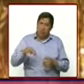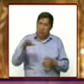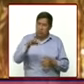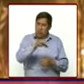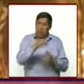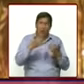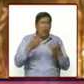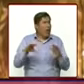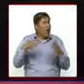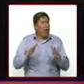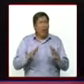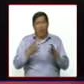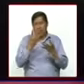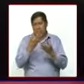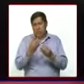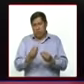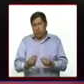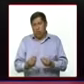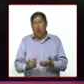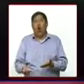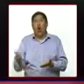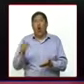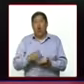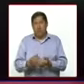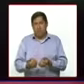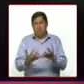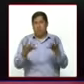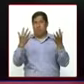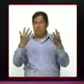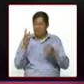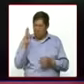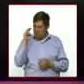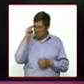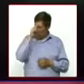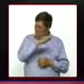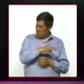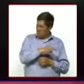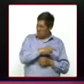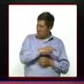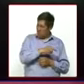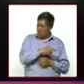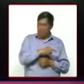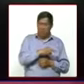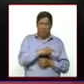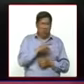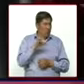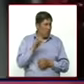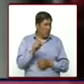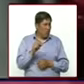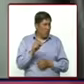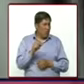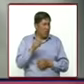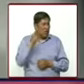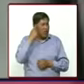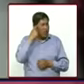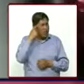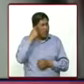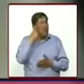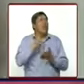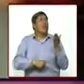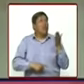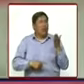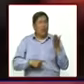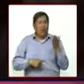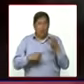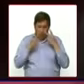lugares donde ya habían sido mitigados. Esto es rarísimo, ¿verdad? ¿O no tan raro? No sé qué piensa usted que nos está